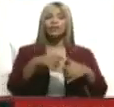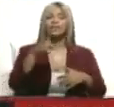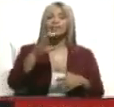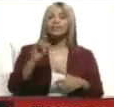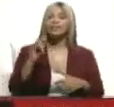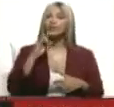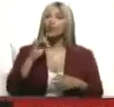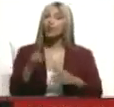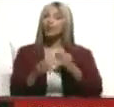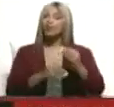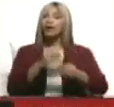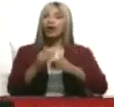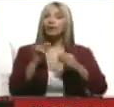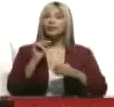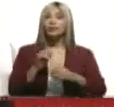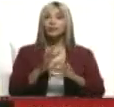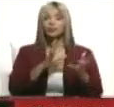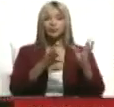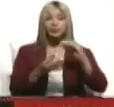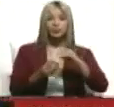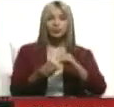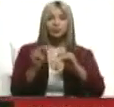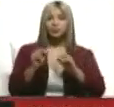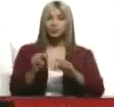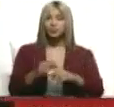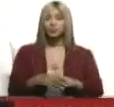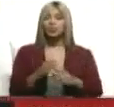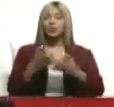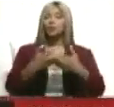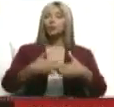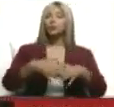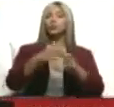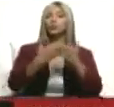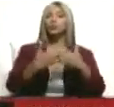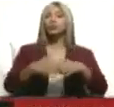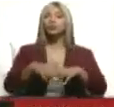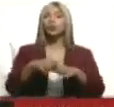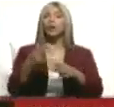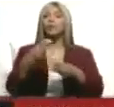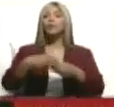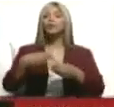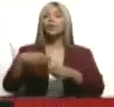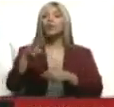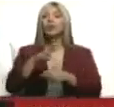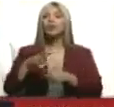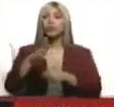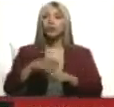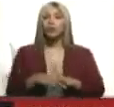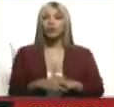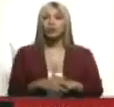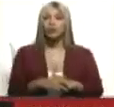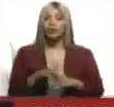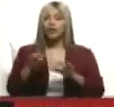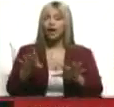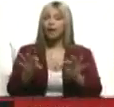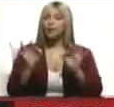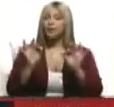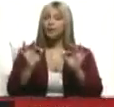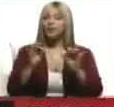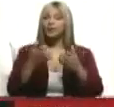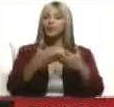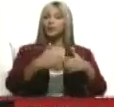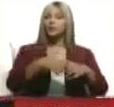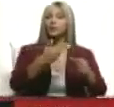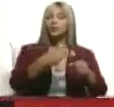una empresa que fue creada y fue adaptada para que refinara petróleo venezolano. Es decir, son refinerías especializadas en refinar